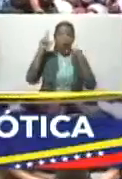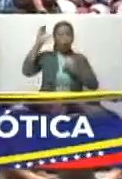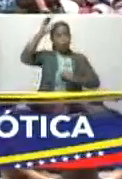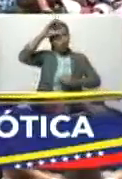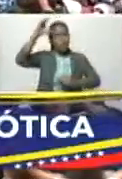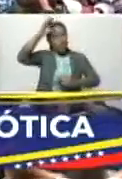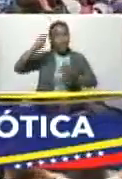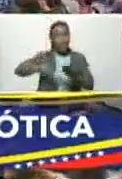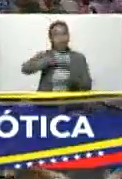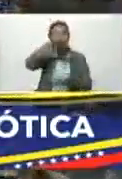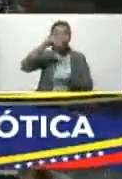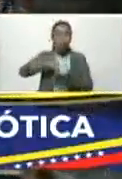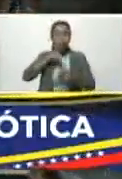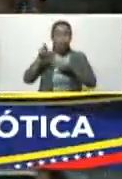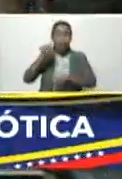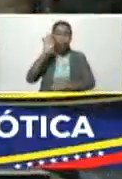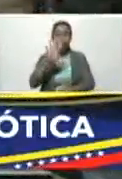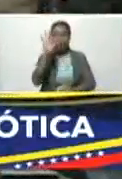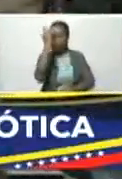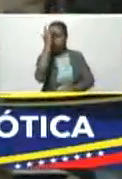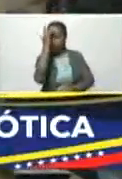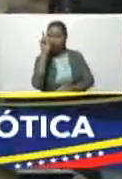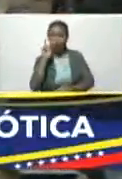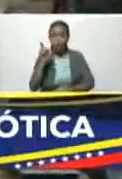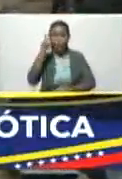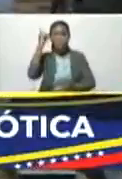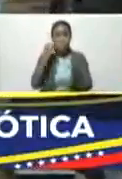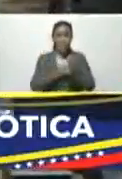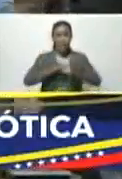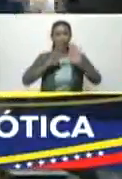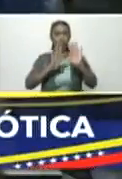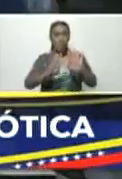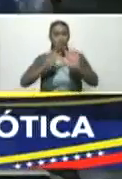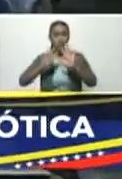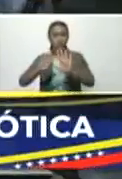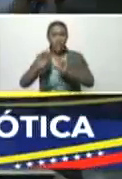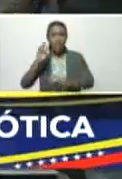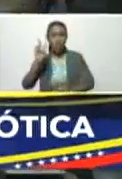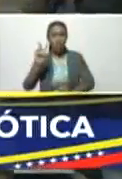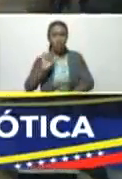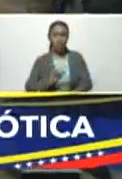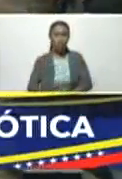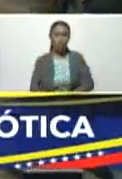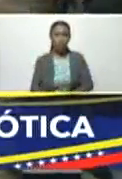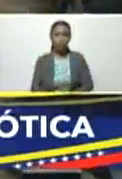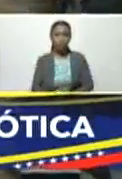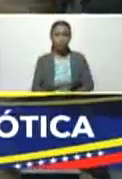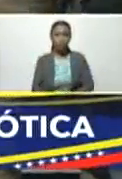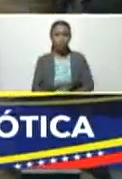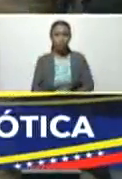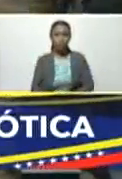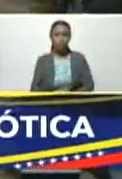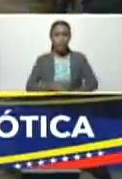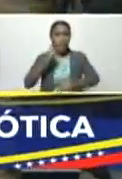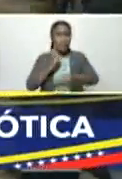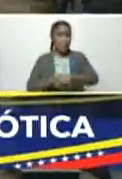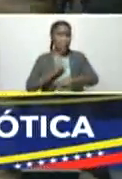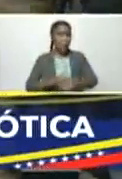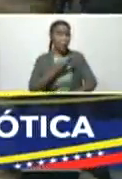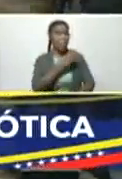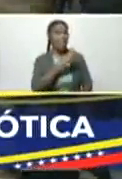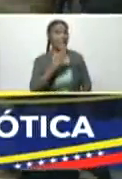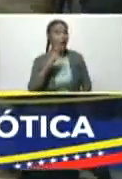conciencia nacional aquel 4 de febrero de 1992. La era